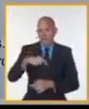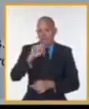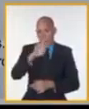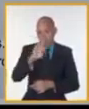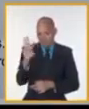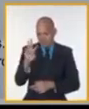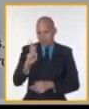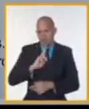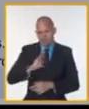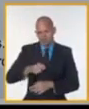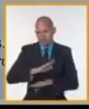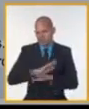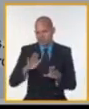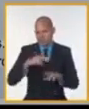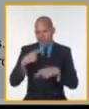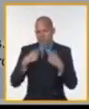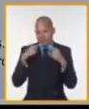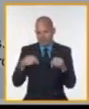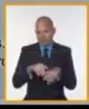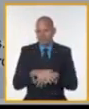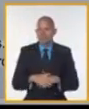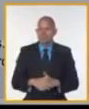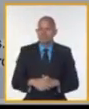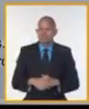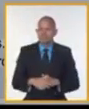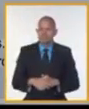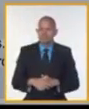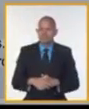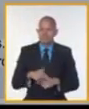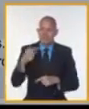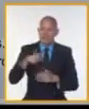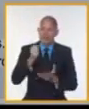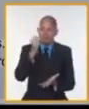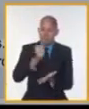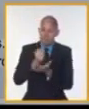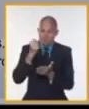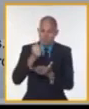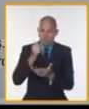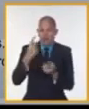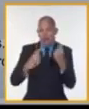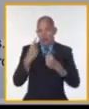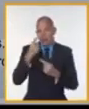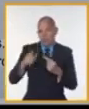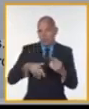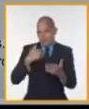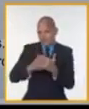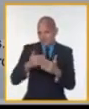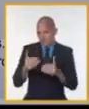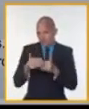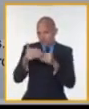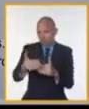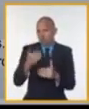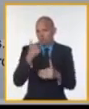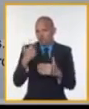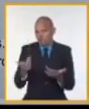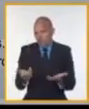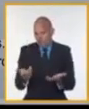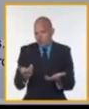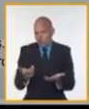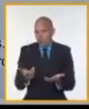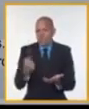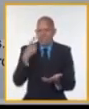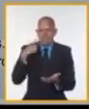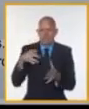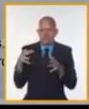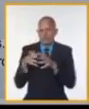implementadas. Están aprobadas y pospuesta su implementación por el análisis conjunto del Grupo de